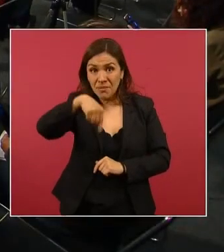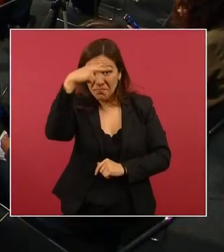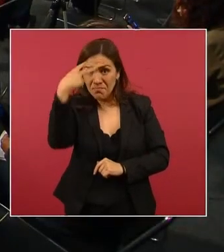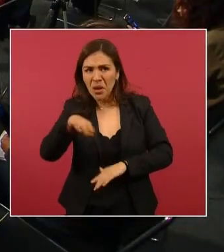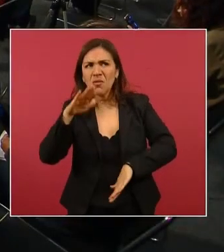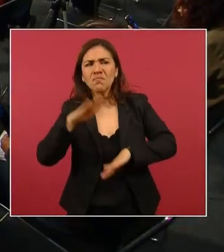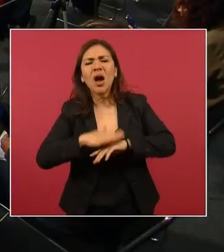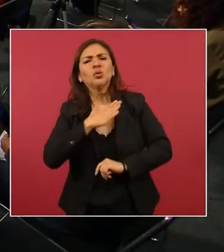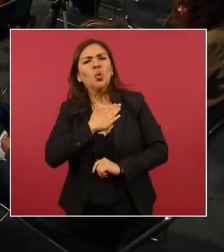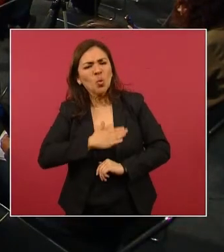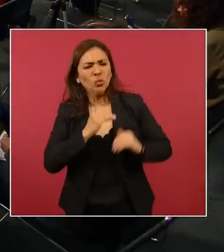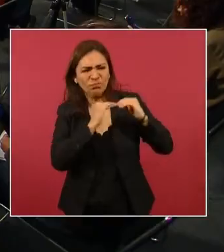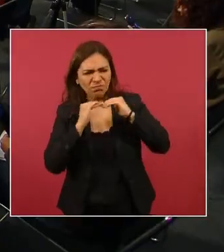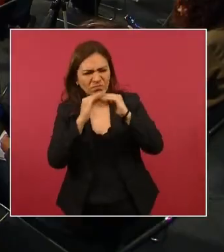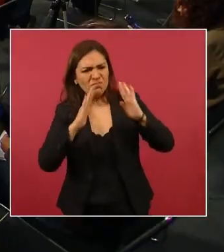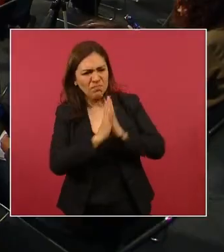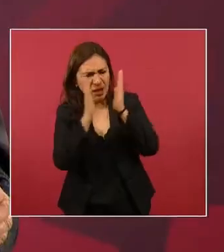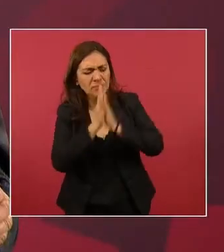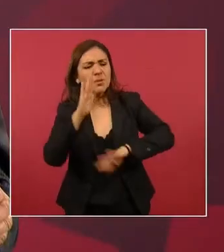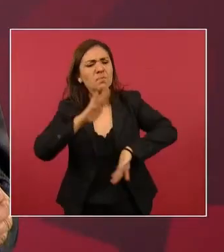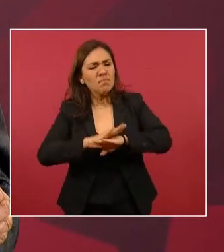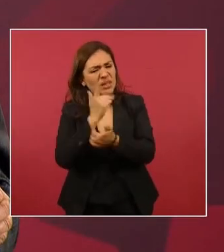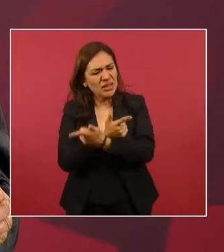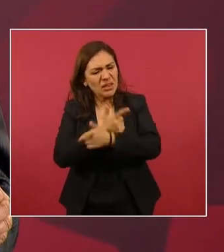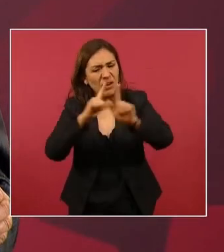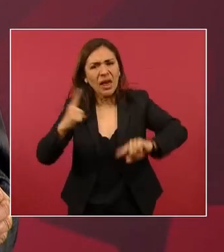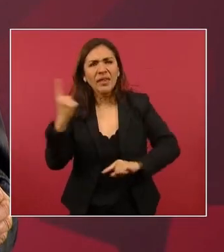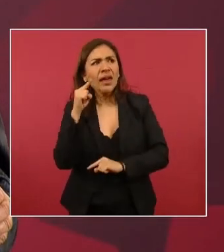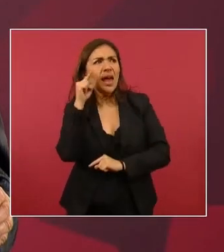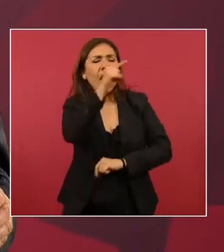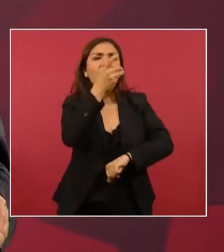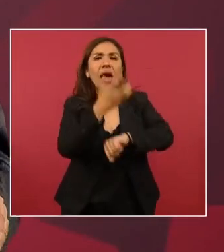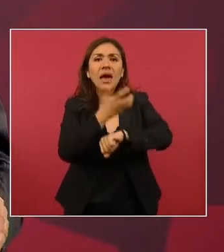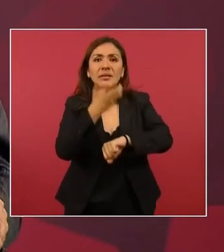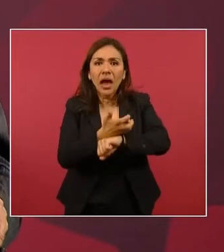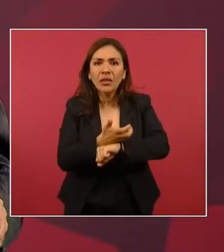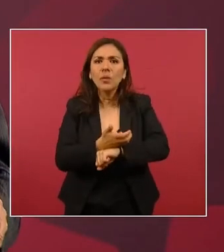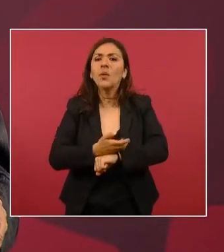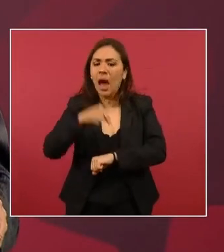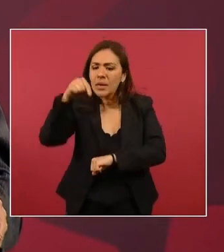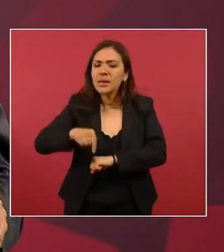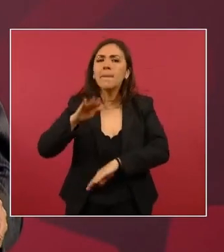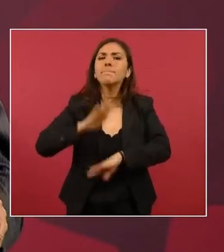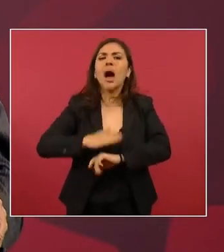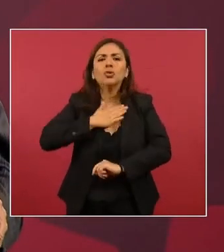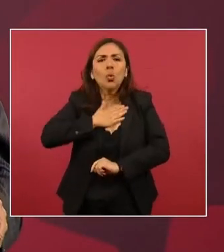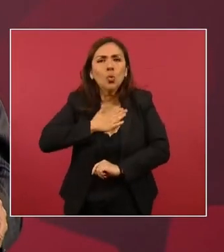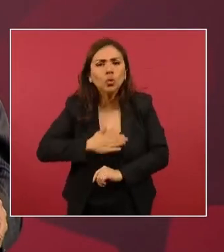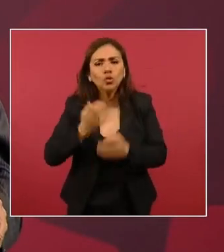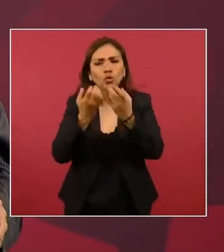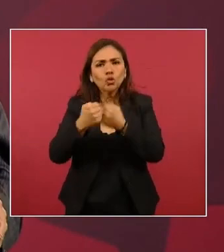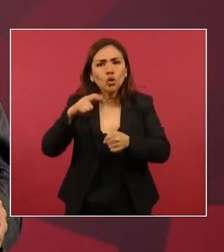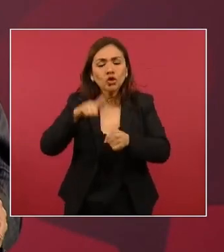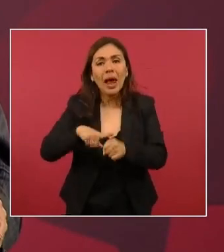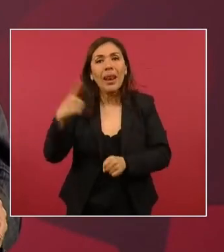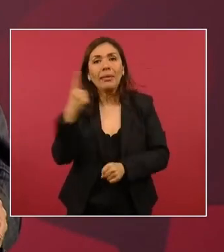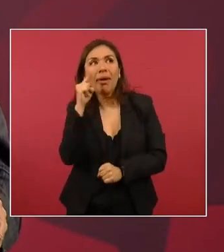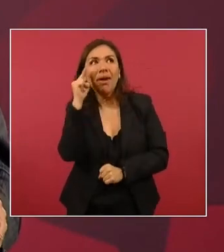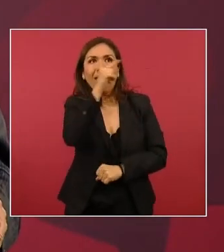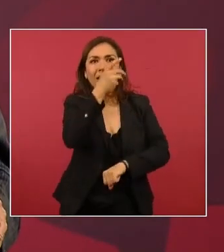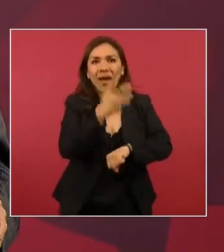en Estados Unidos, hay más libertad ahora que en Estados Unidos, hay más justicia social en México que en Estados